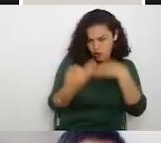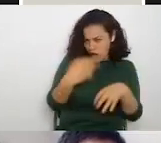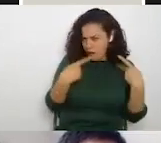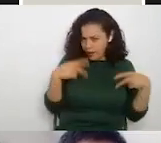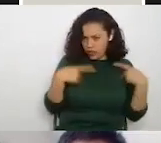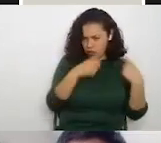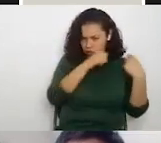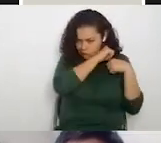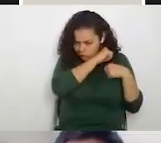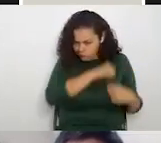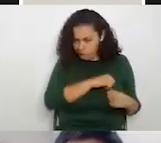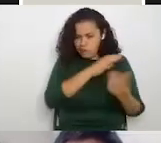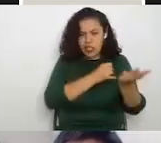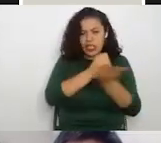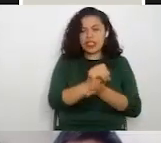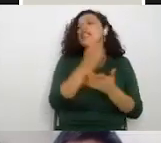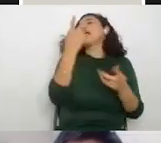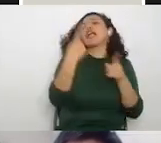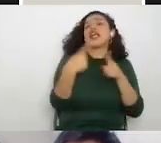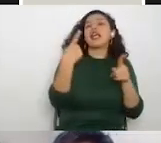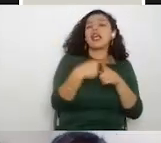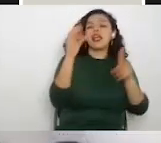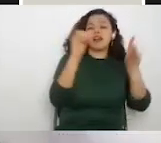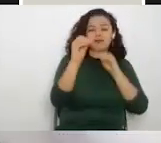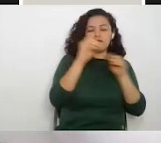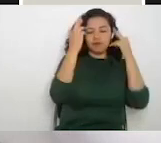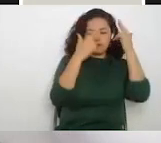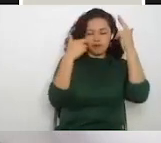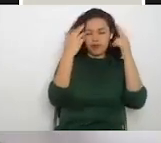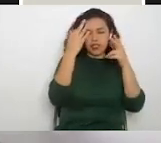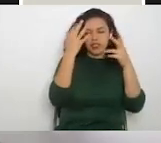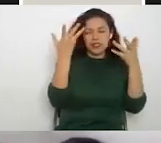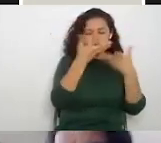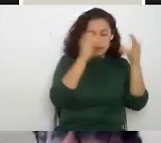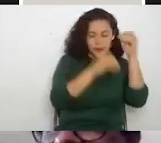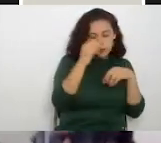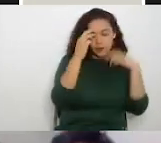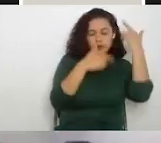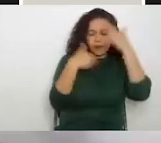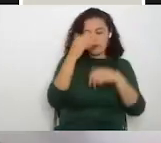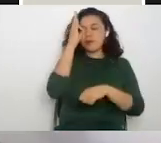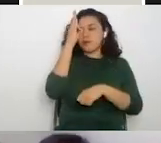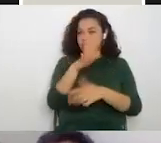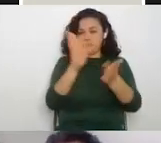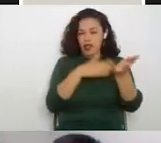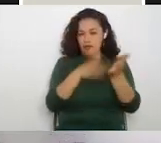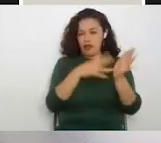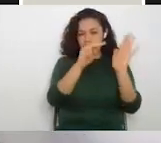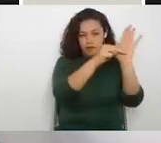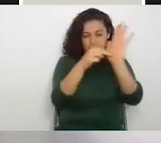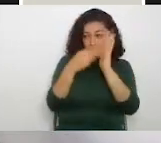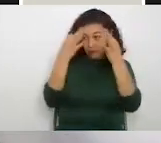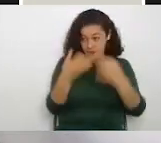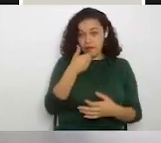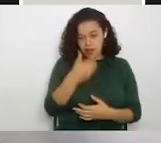quienes está definido que van a elaborar, revisar y autorizar el documento, ¿sí? Otro